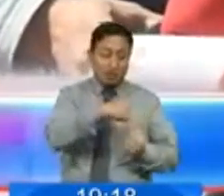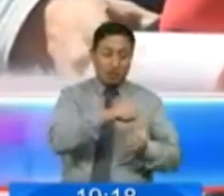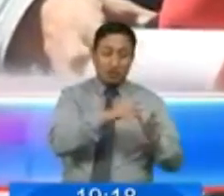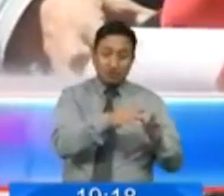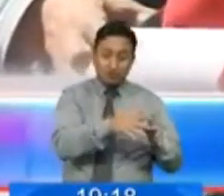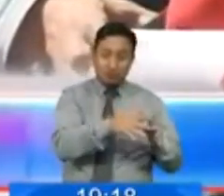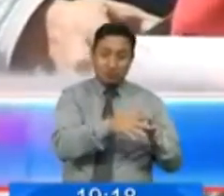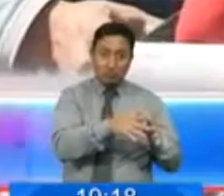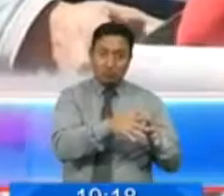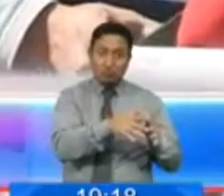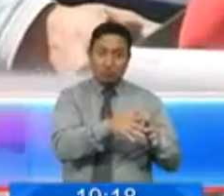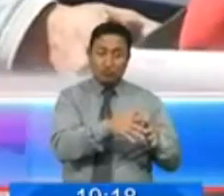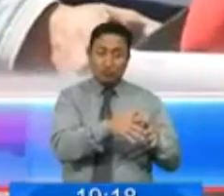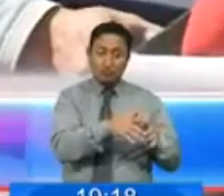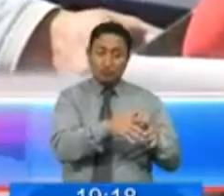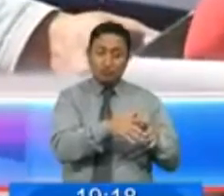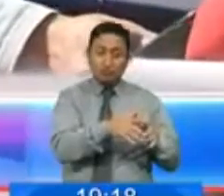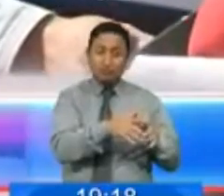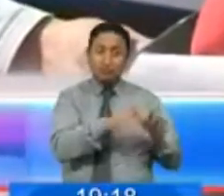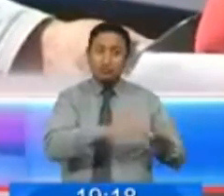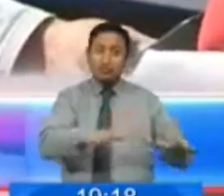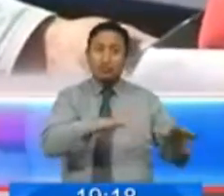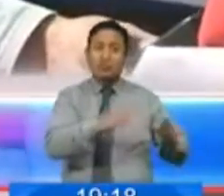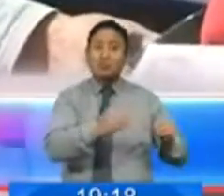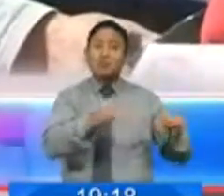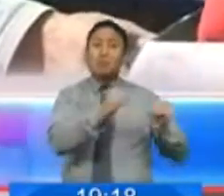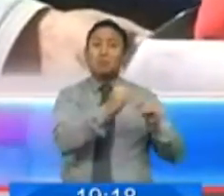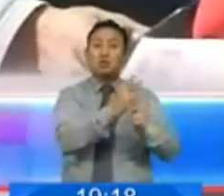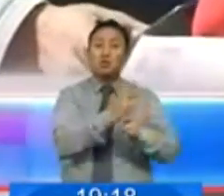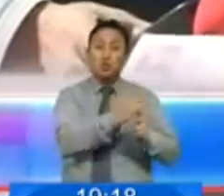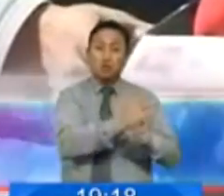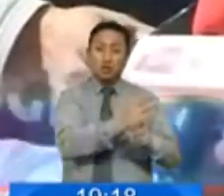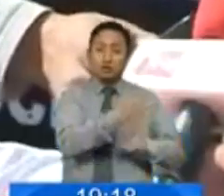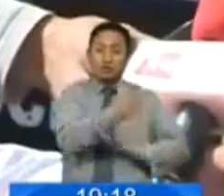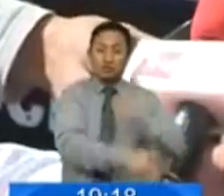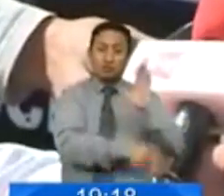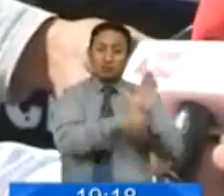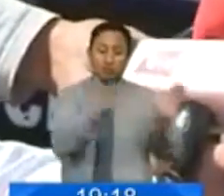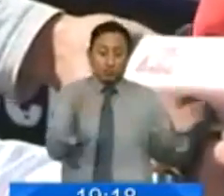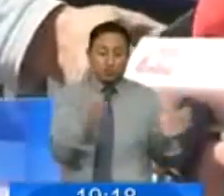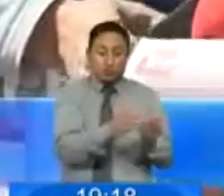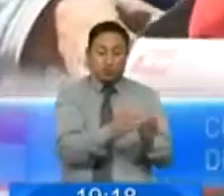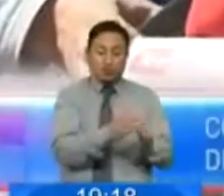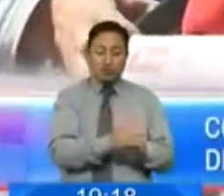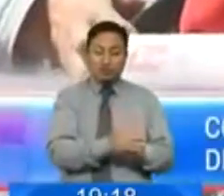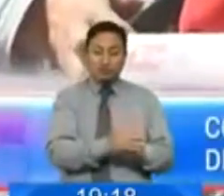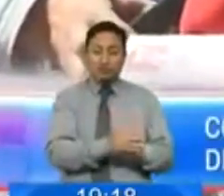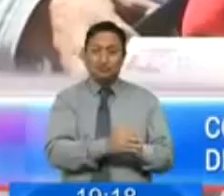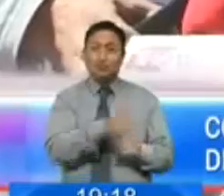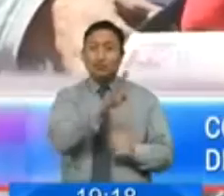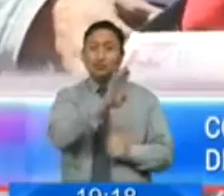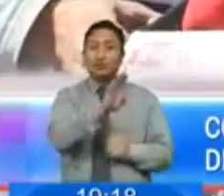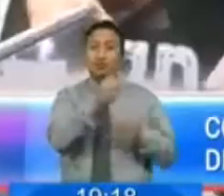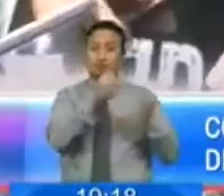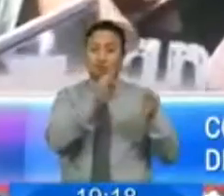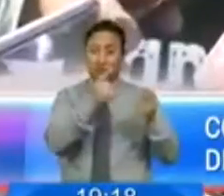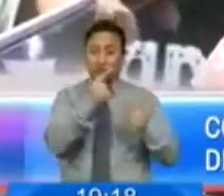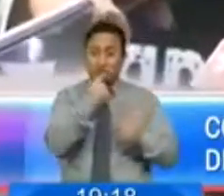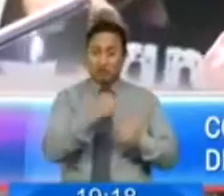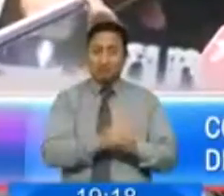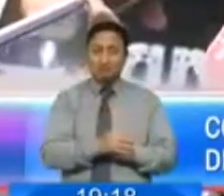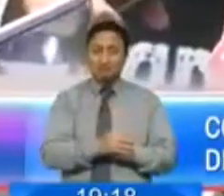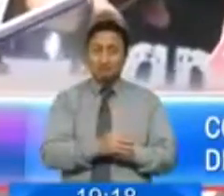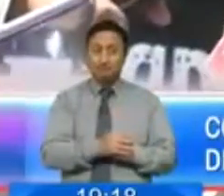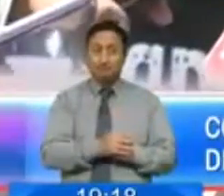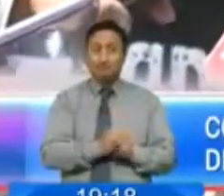amplíe el área de protección y se disminuye el área de explotación petrolera en el Yasuní en la consulta del 4 de febrero. Sí sentimos